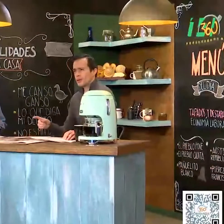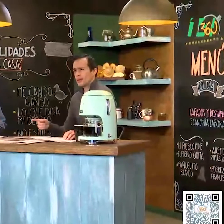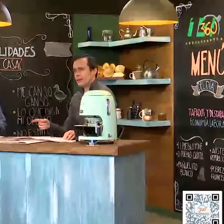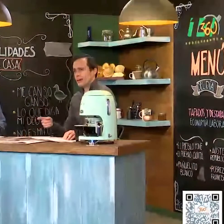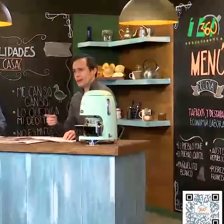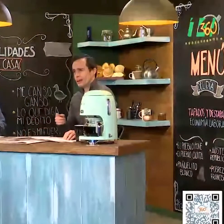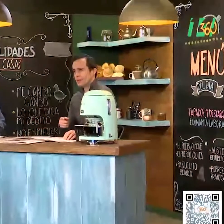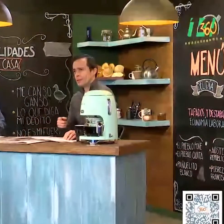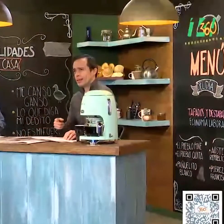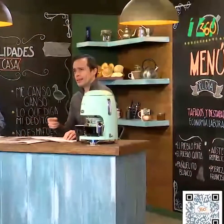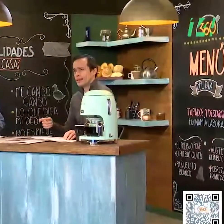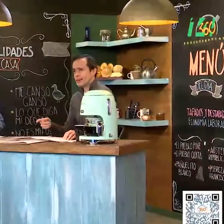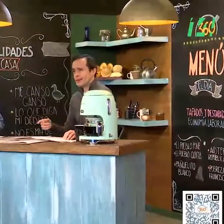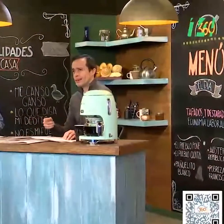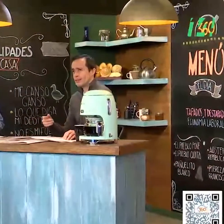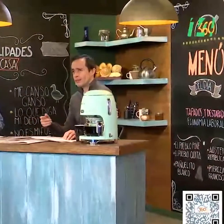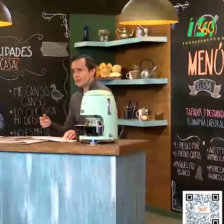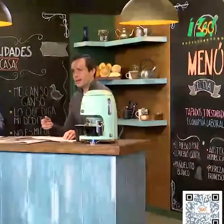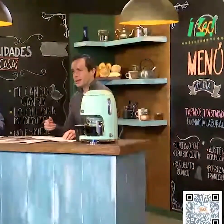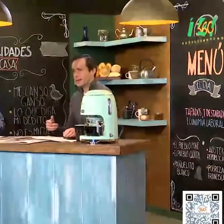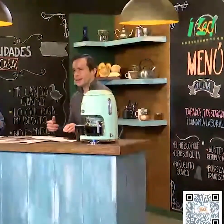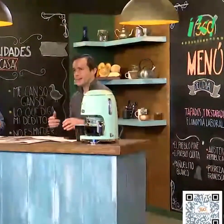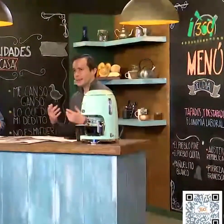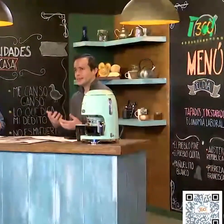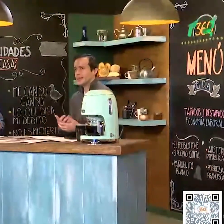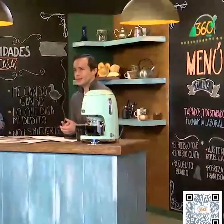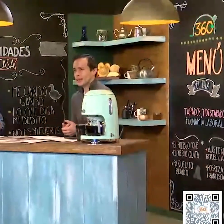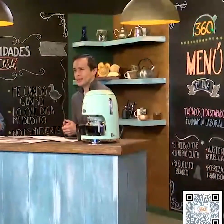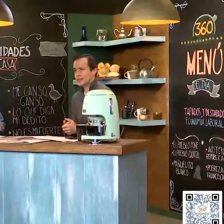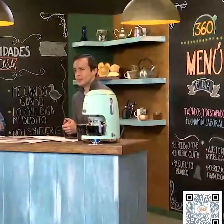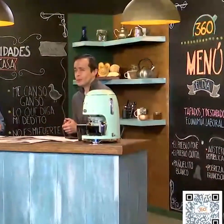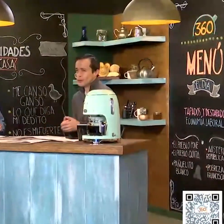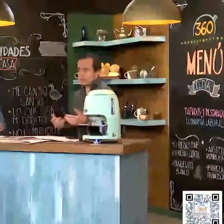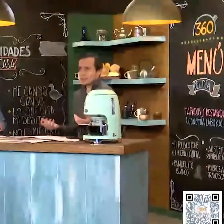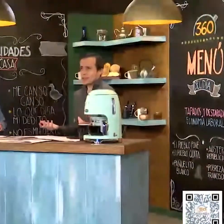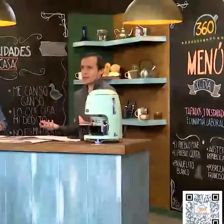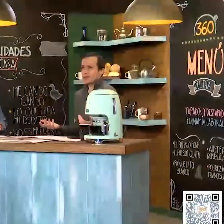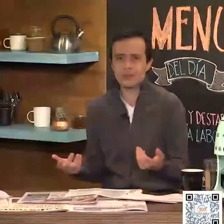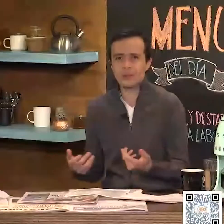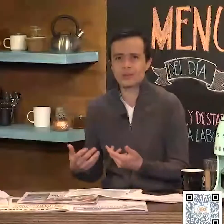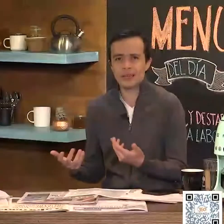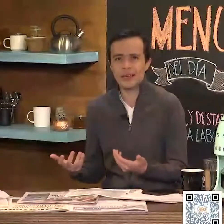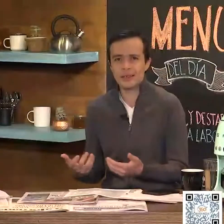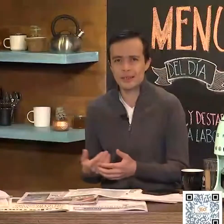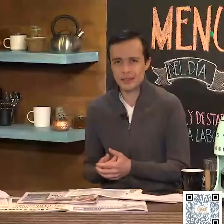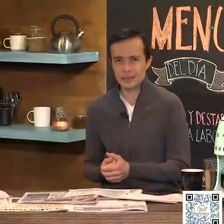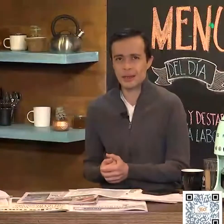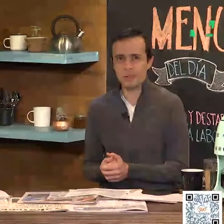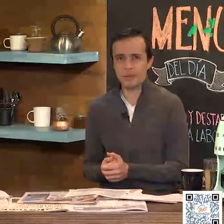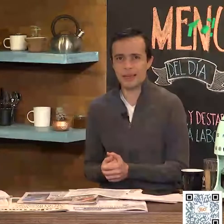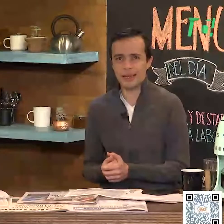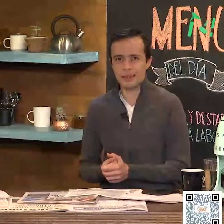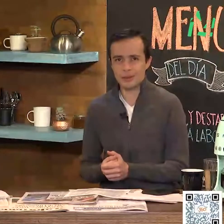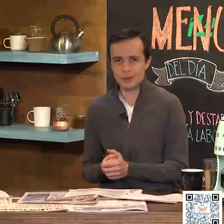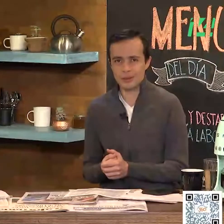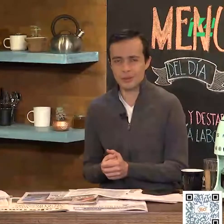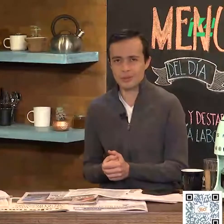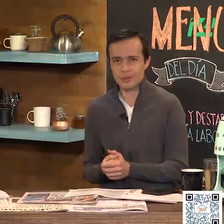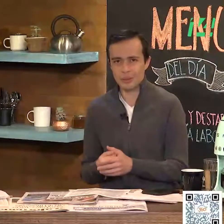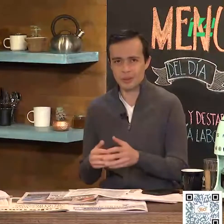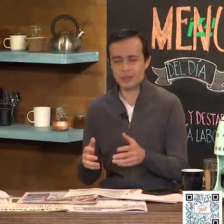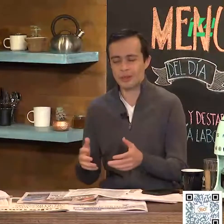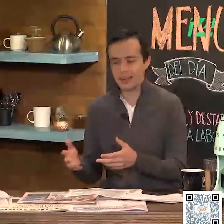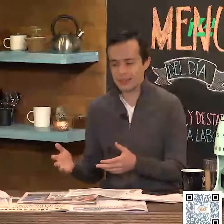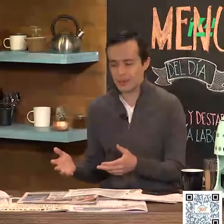corresponde a la portada ayer de reforma que se lanza en contra de shein porque está nerviosos como está apuntalando